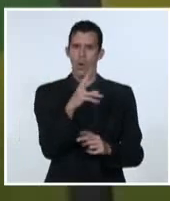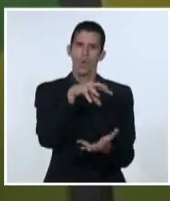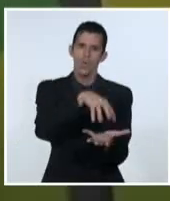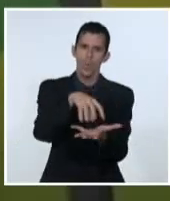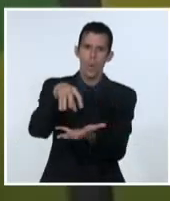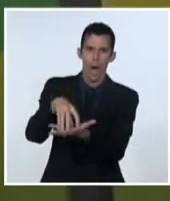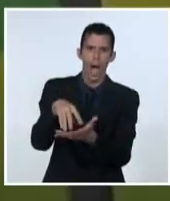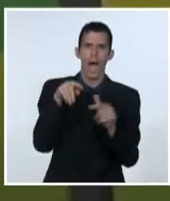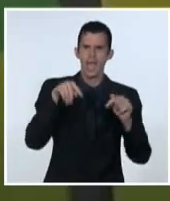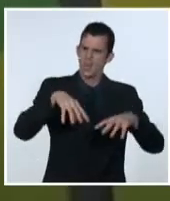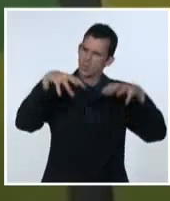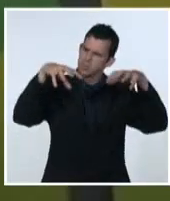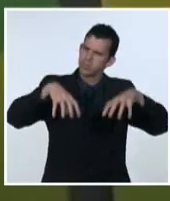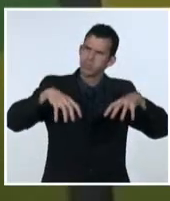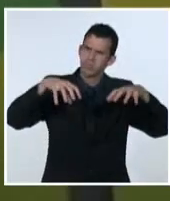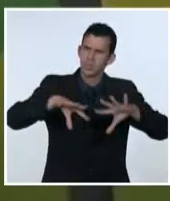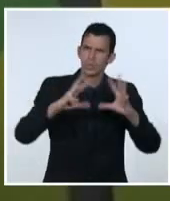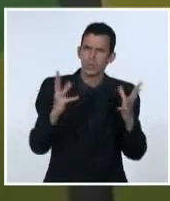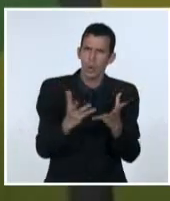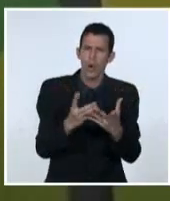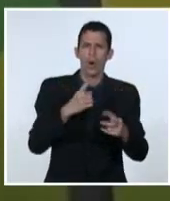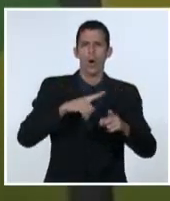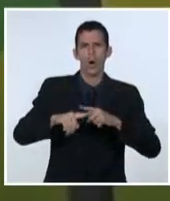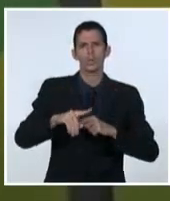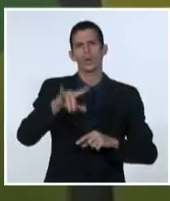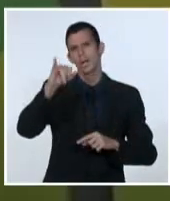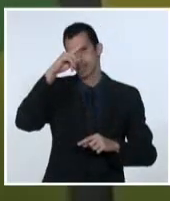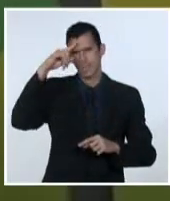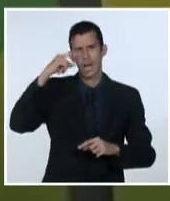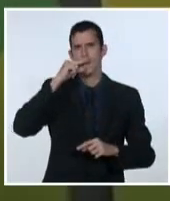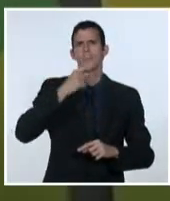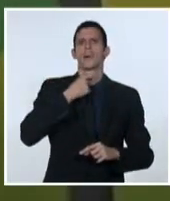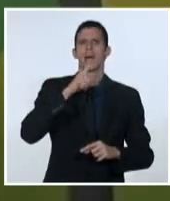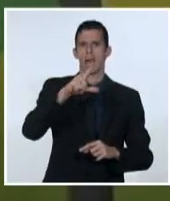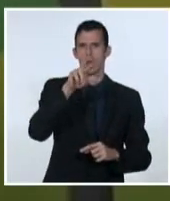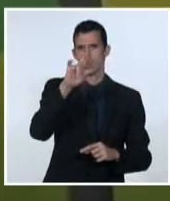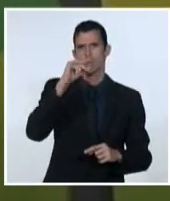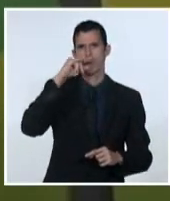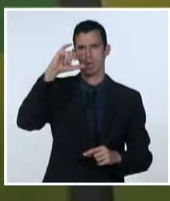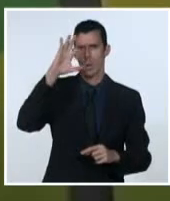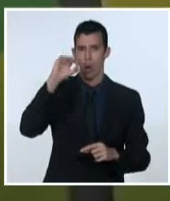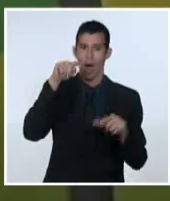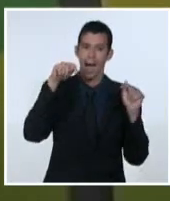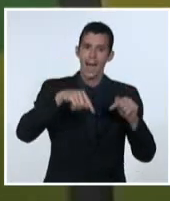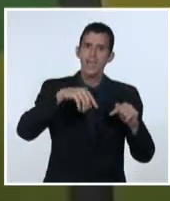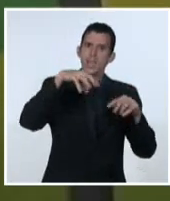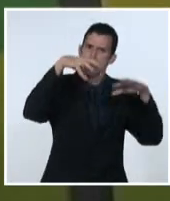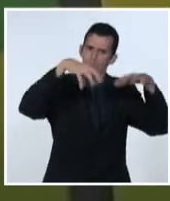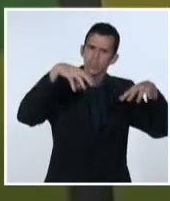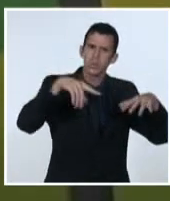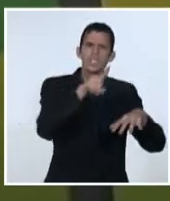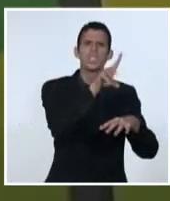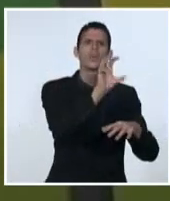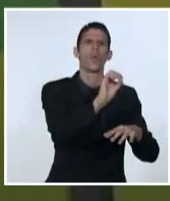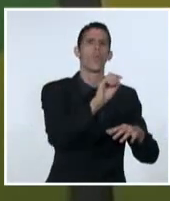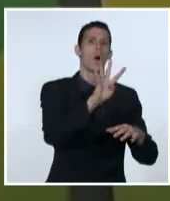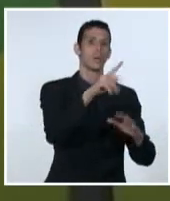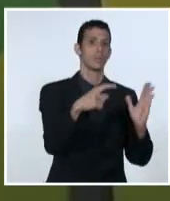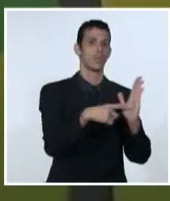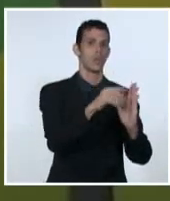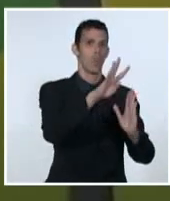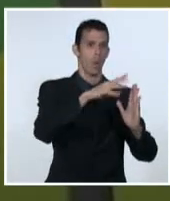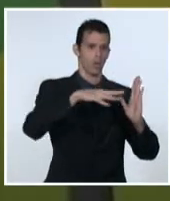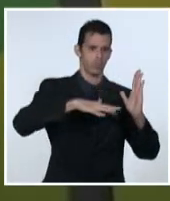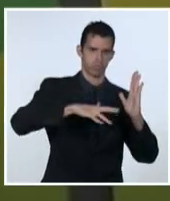Isabel Rubio reporta el significativo con 104.4 milímetros de acumulado en tanto